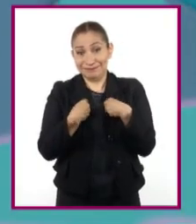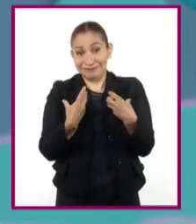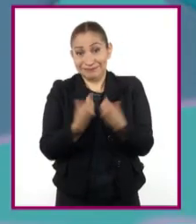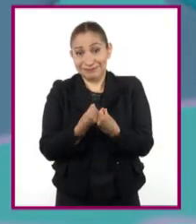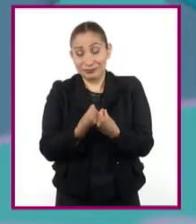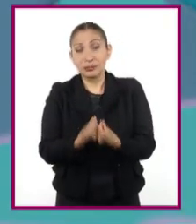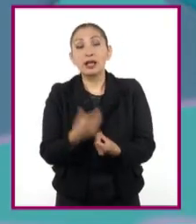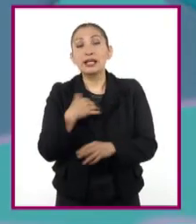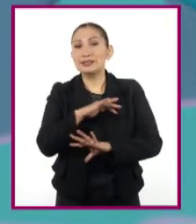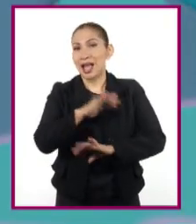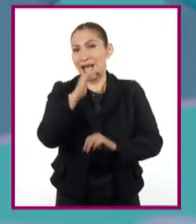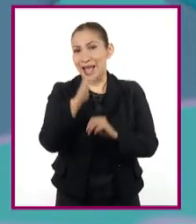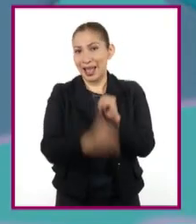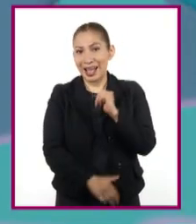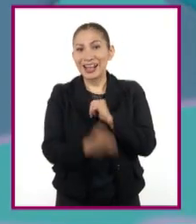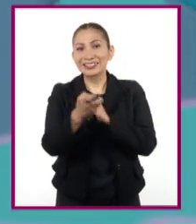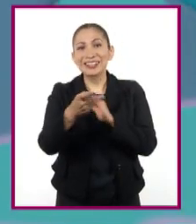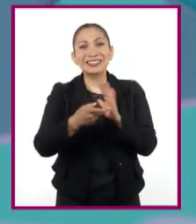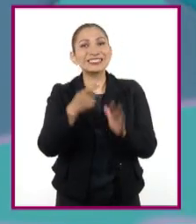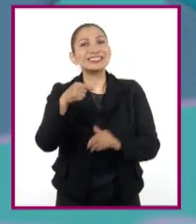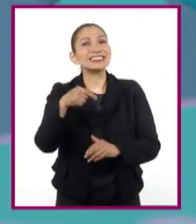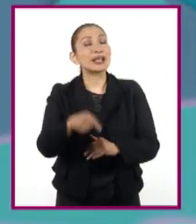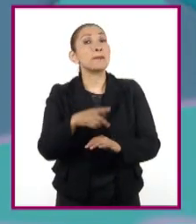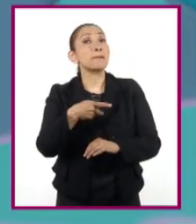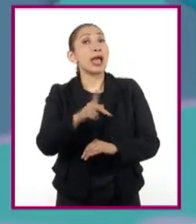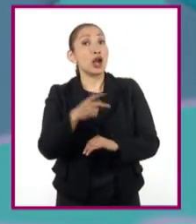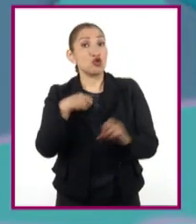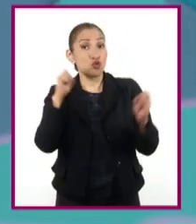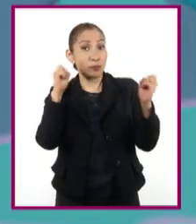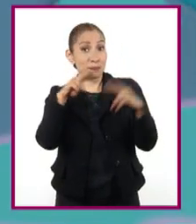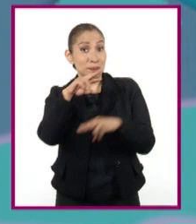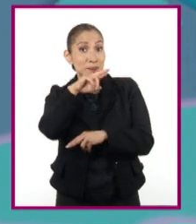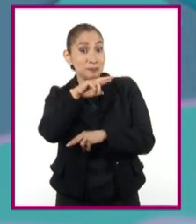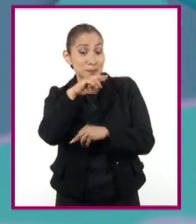Ahora sí, hemos llegado al final de este programa, pero nos